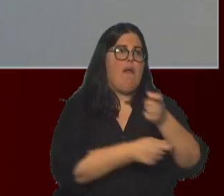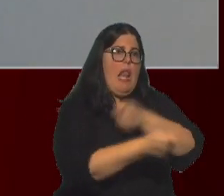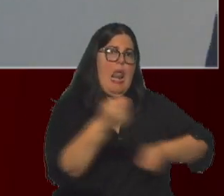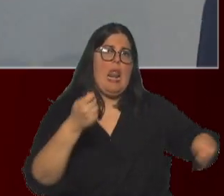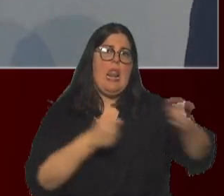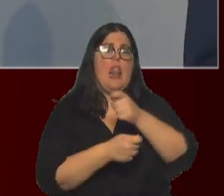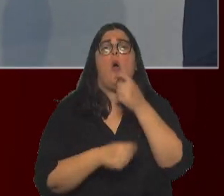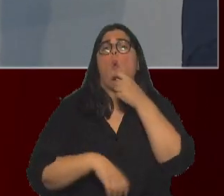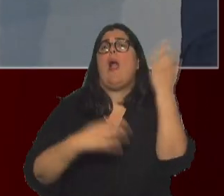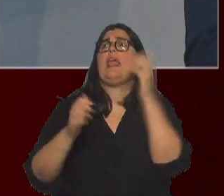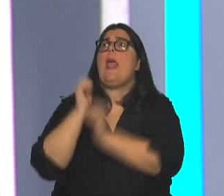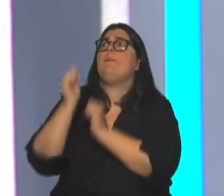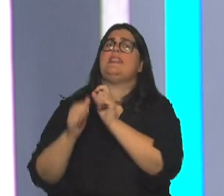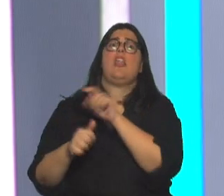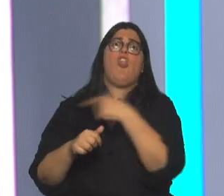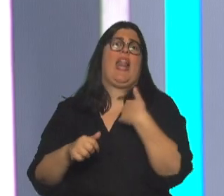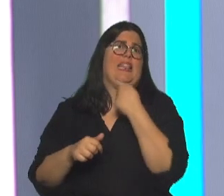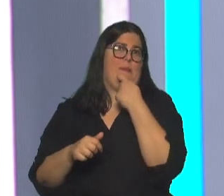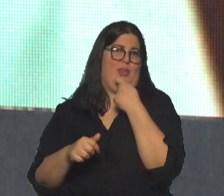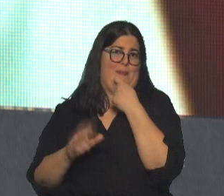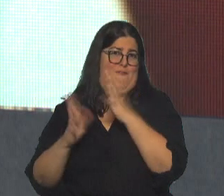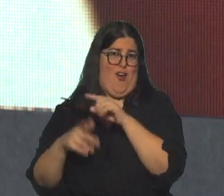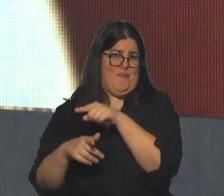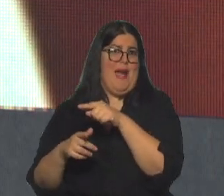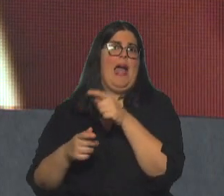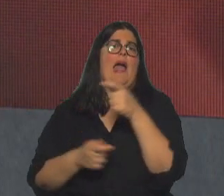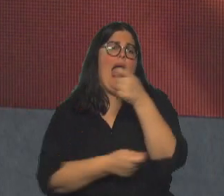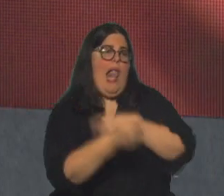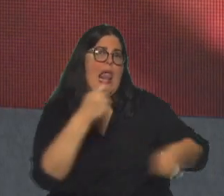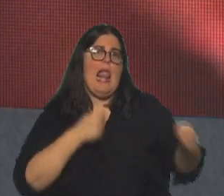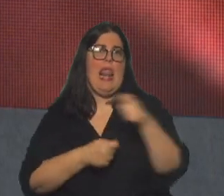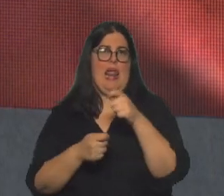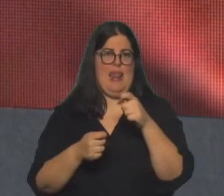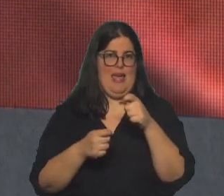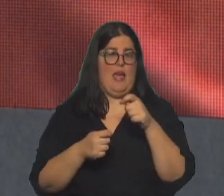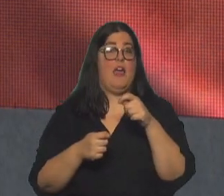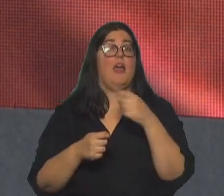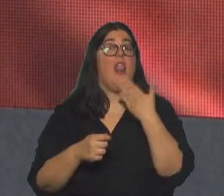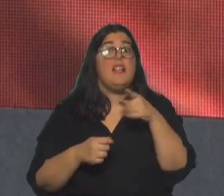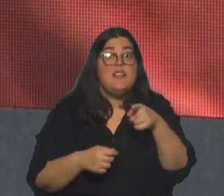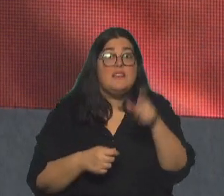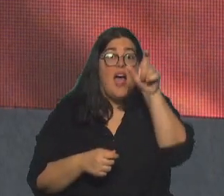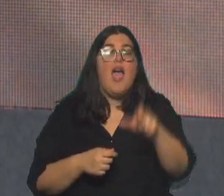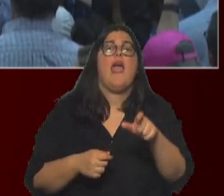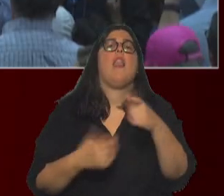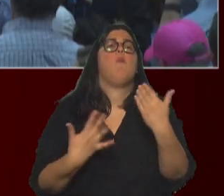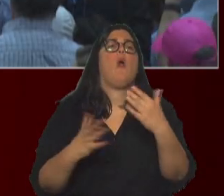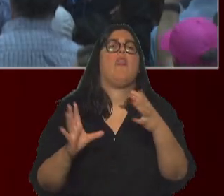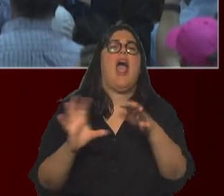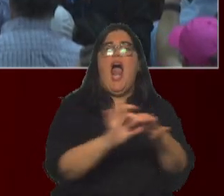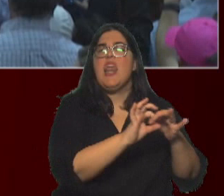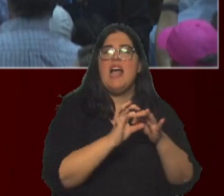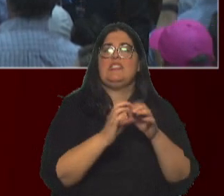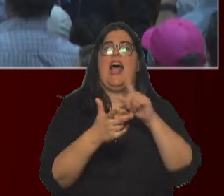empresario de la Argentina y diga, acá yo soy a decir, el armador. claro. Exactamente. Algo muy extraño, pero es el que logró articular a estos tres partidos que siempre fueron